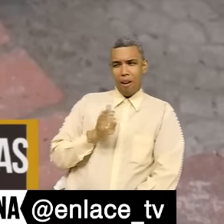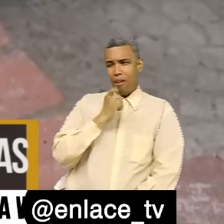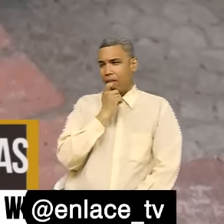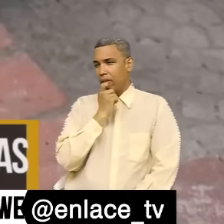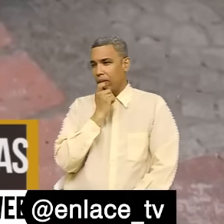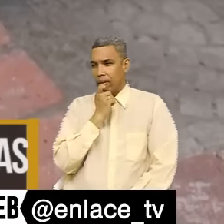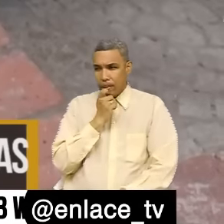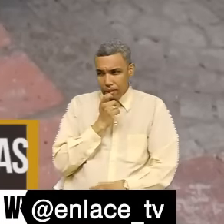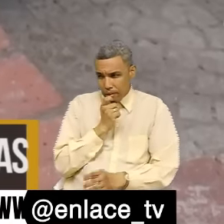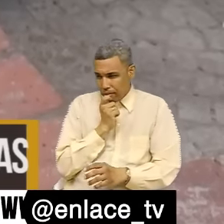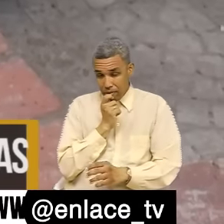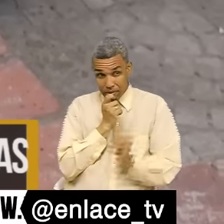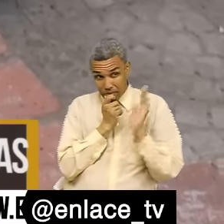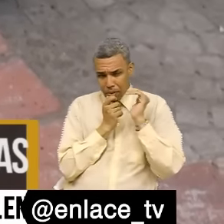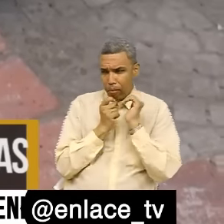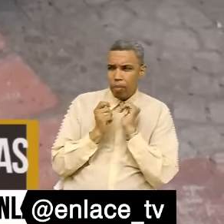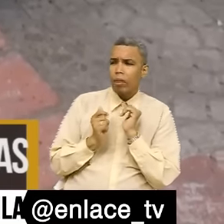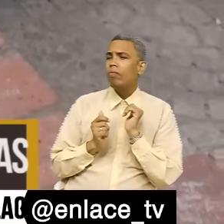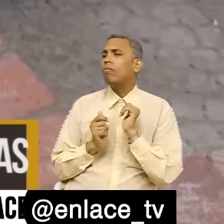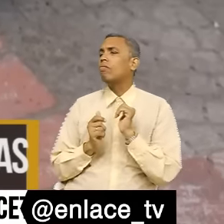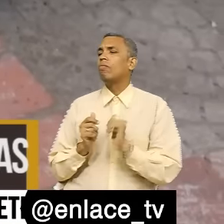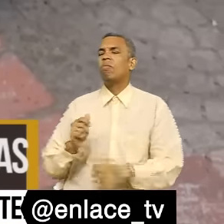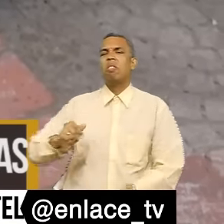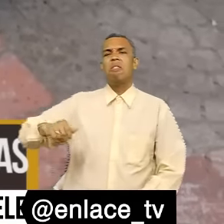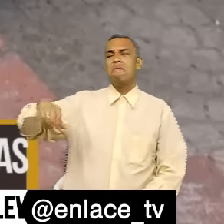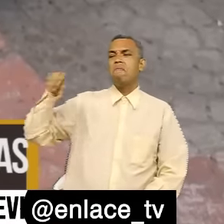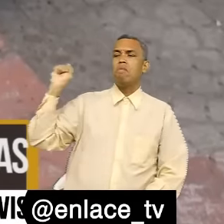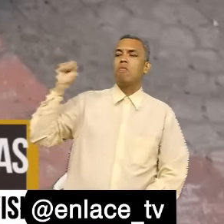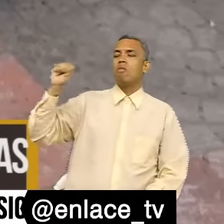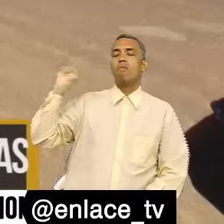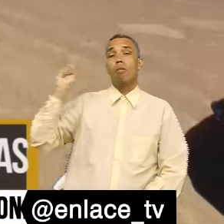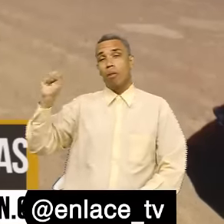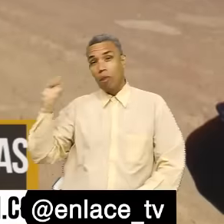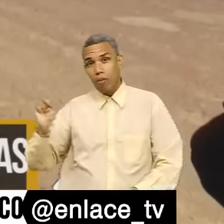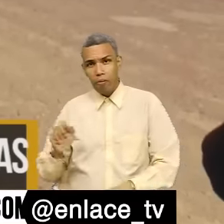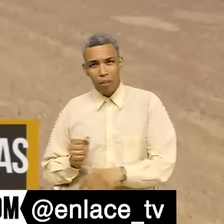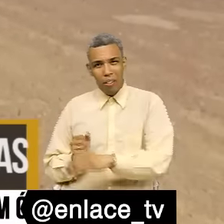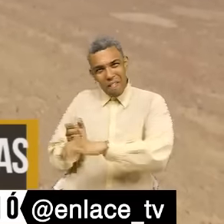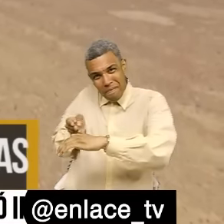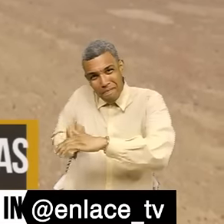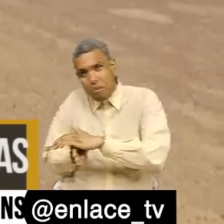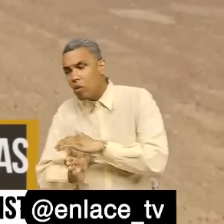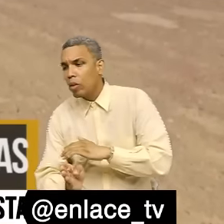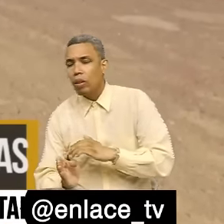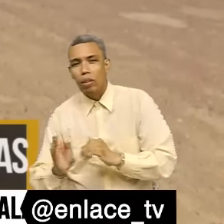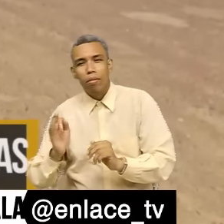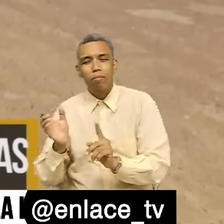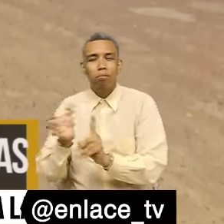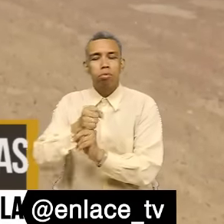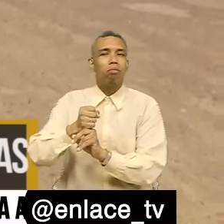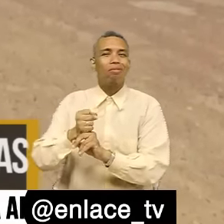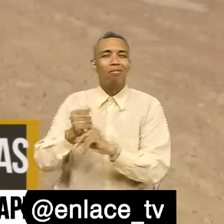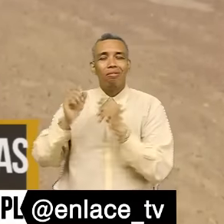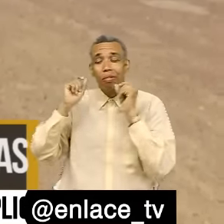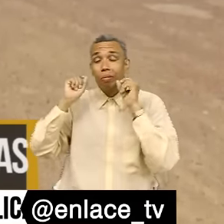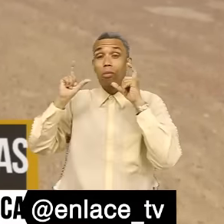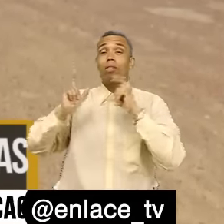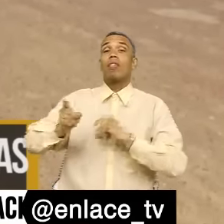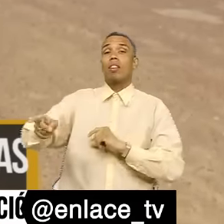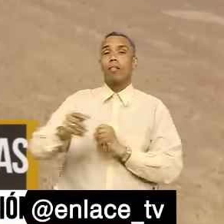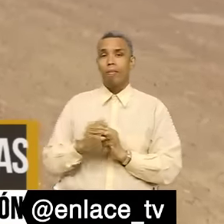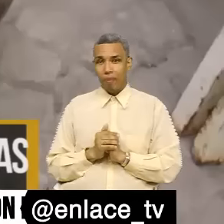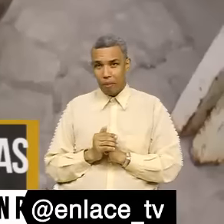partes de motocicletas. La policía del cuadrante acude inmediatamente a este sitio, encontrando sobre un